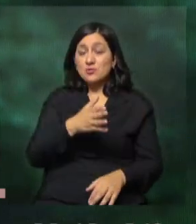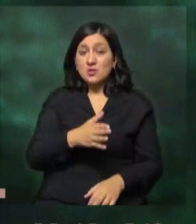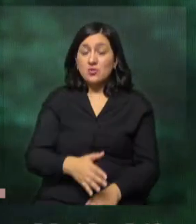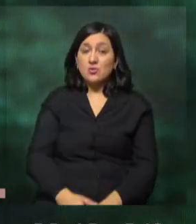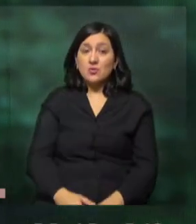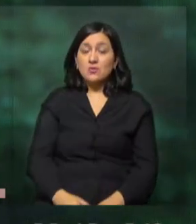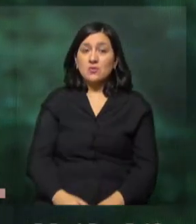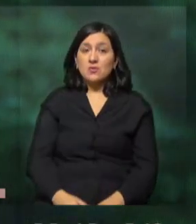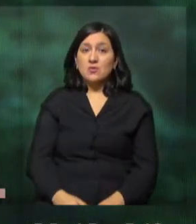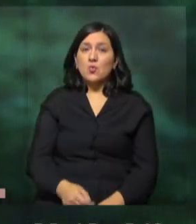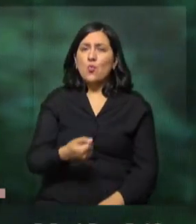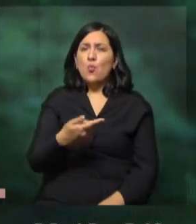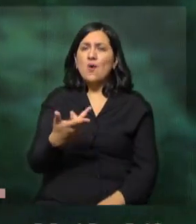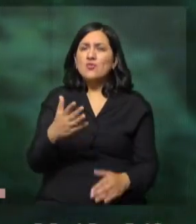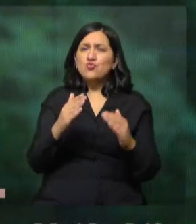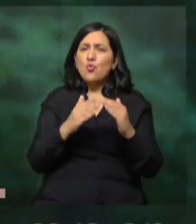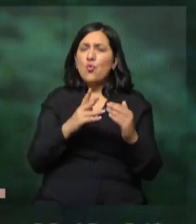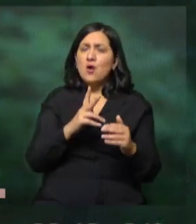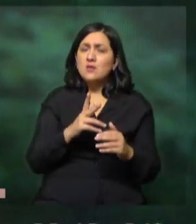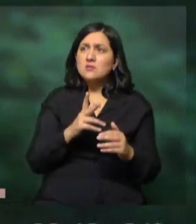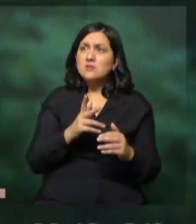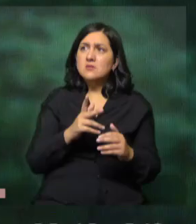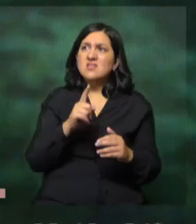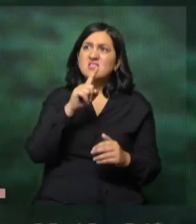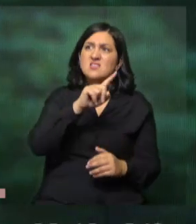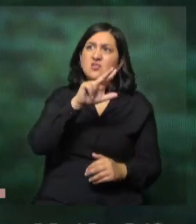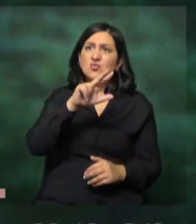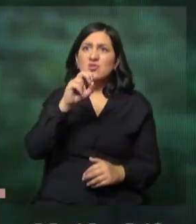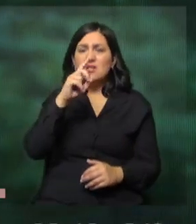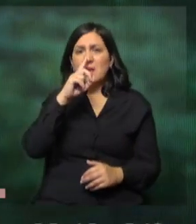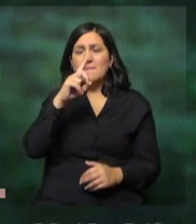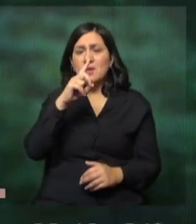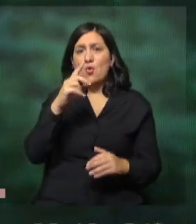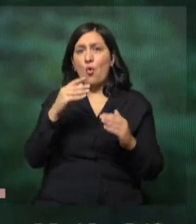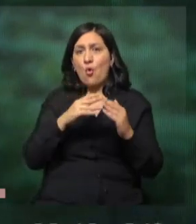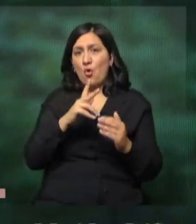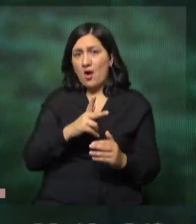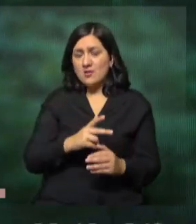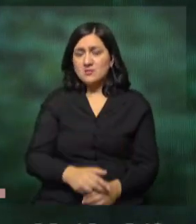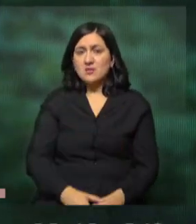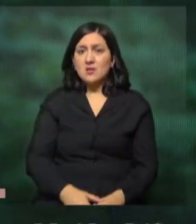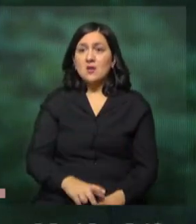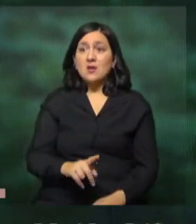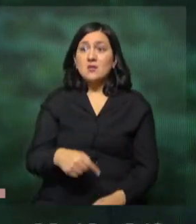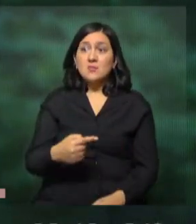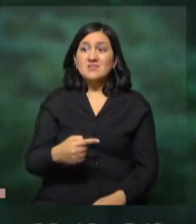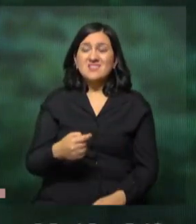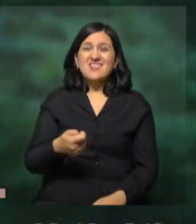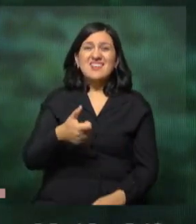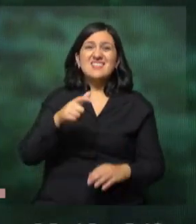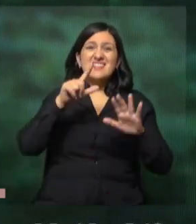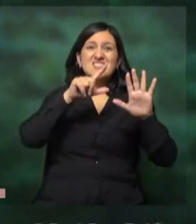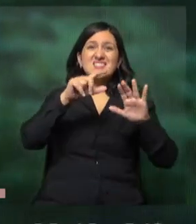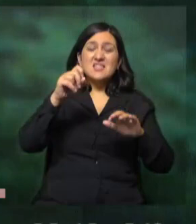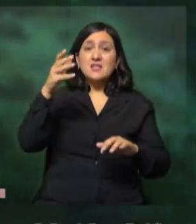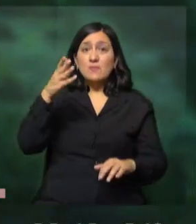vulnerables. ¿Cuántos hogares son ahí? Estamos hablando de 130.000 hogares más o menos. Pero después tenemos casi el 60, el 70%,